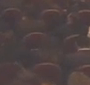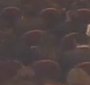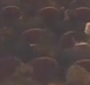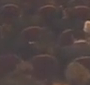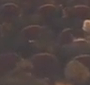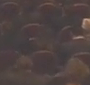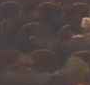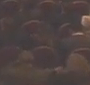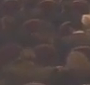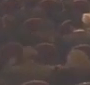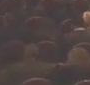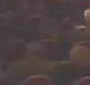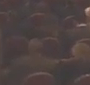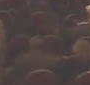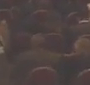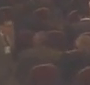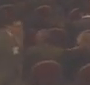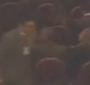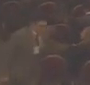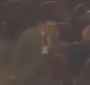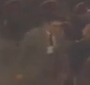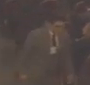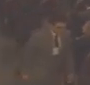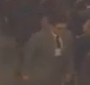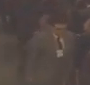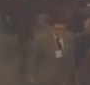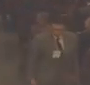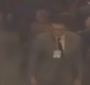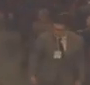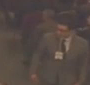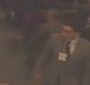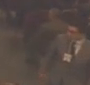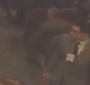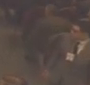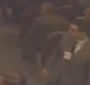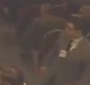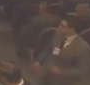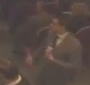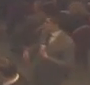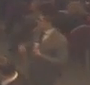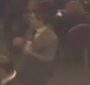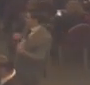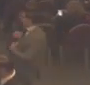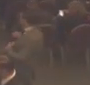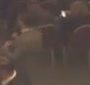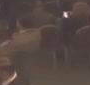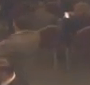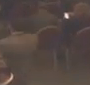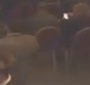Infantería, encuadrados en la 12ª Zona Militar.